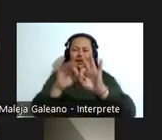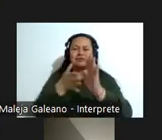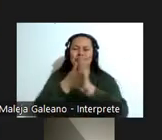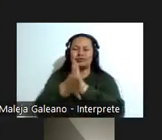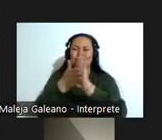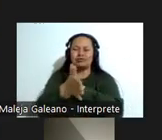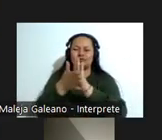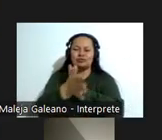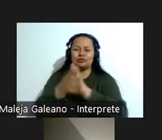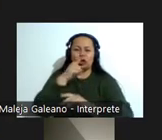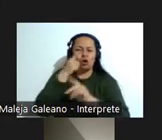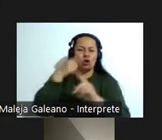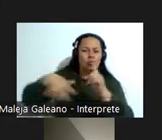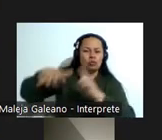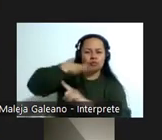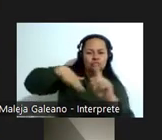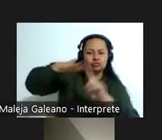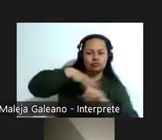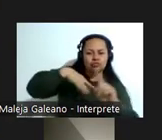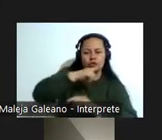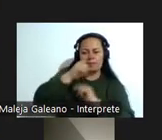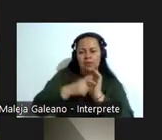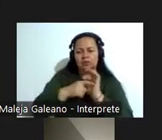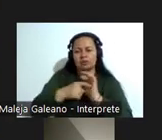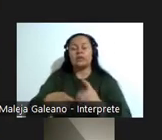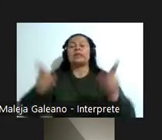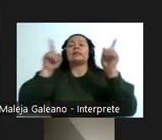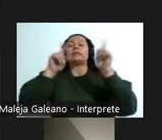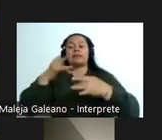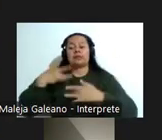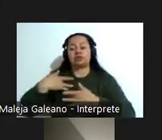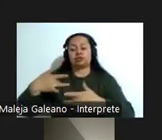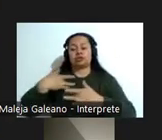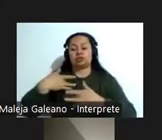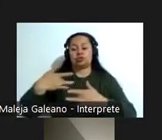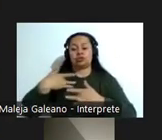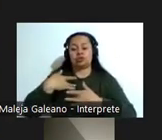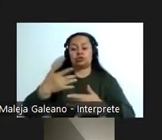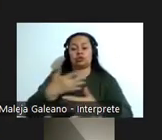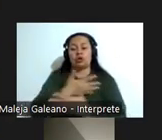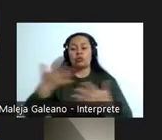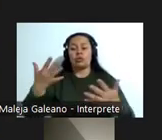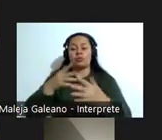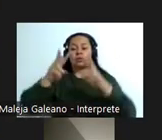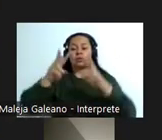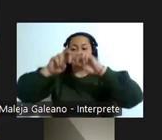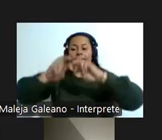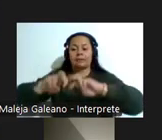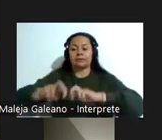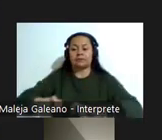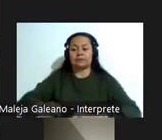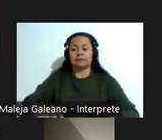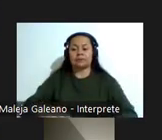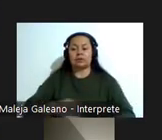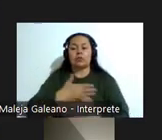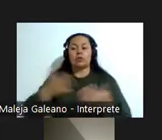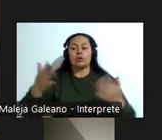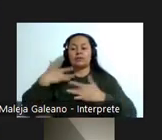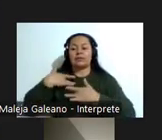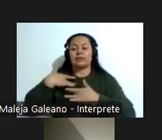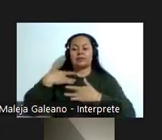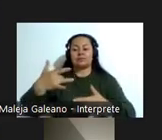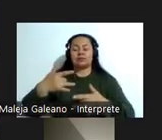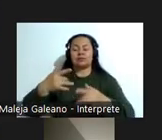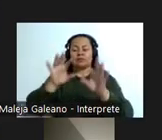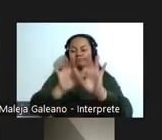eso entonces? Y sobre todo estar disponibles para las personas con quienes hacemos investigación. La disponibilidad es algo muy